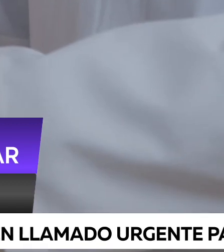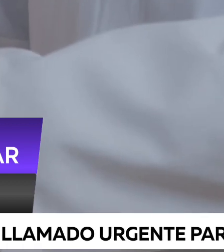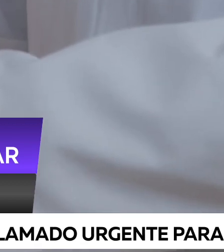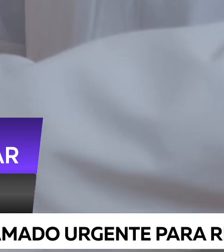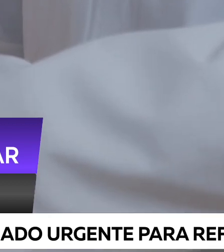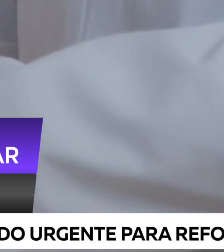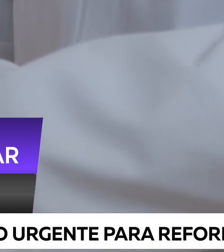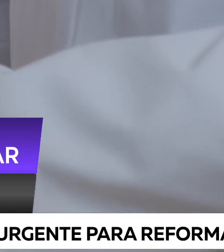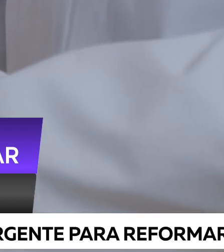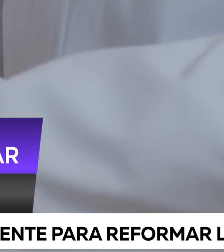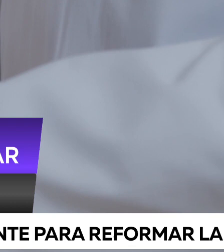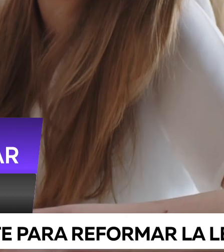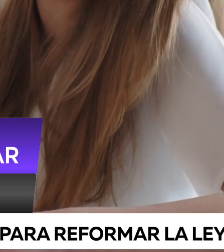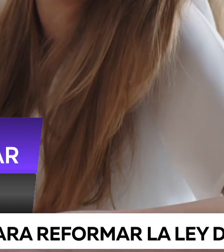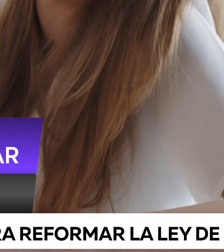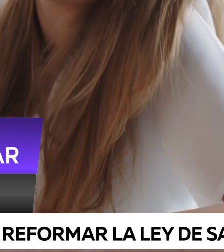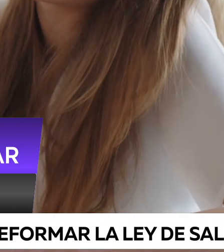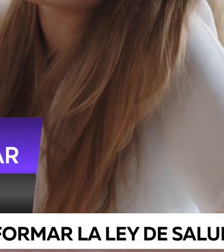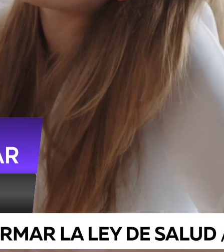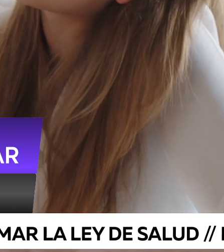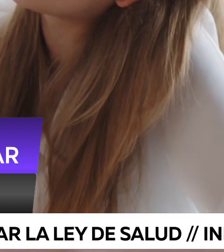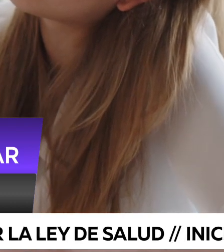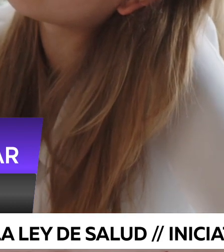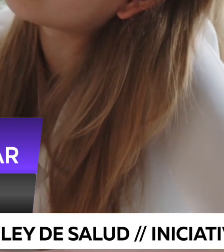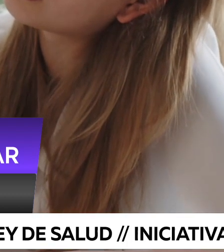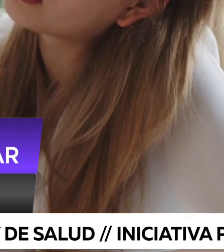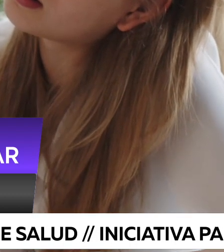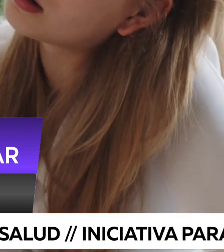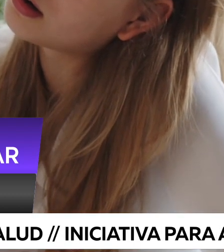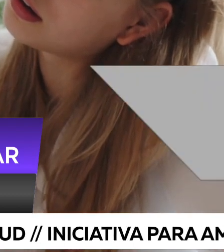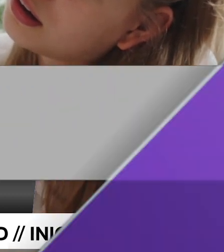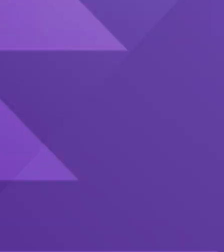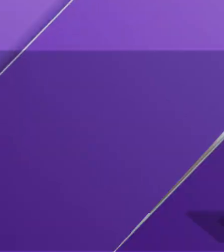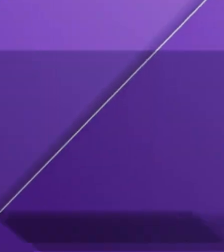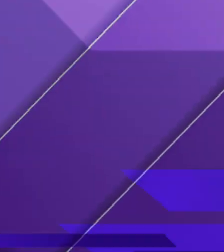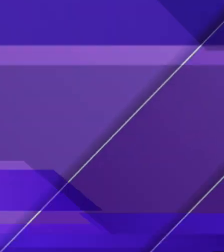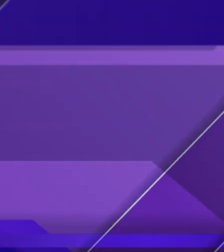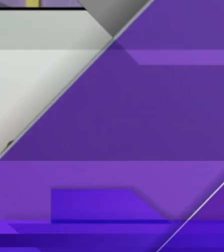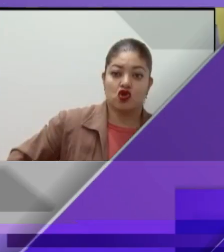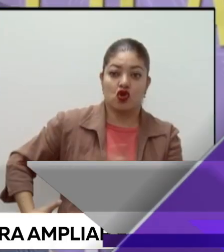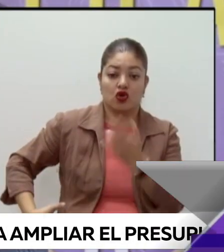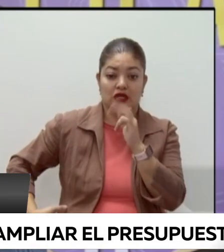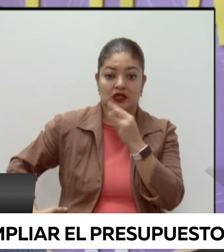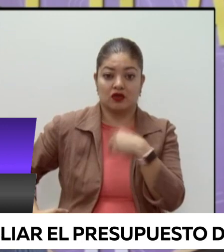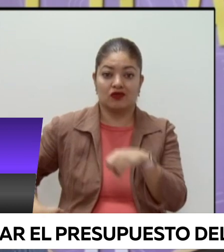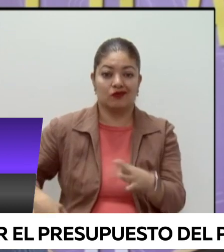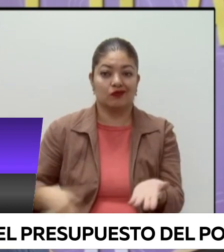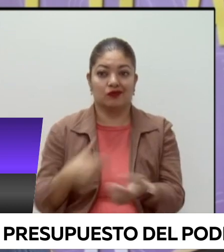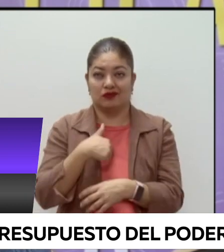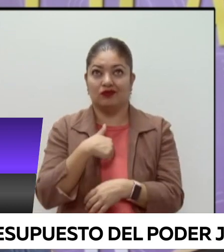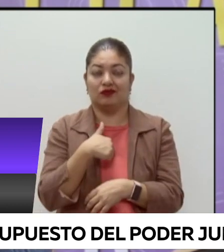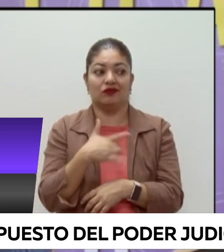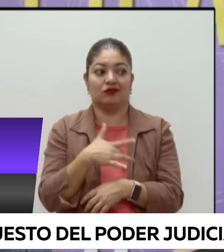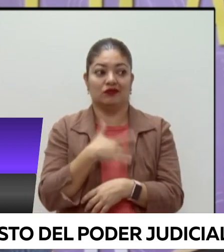Salud, con el objetivo de agilizar la donación de órganos a personas con diversos padecimientos. A mí me parece que es muy